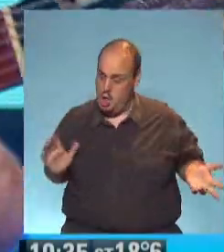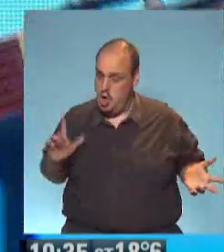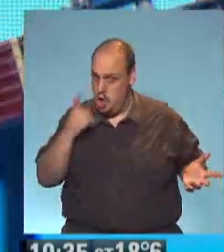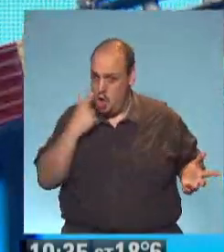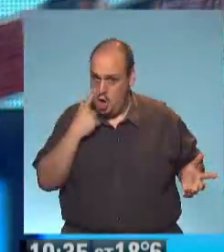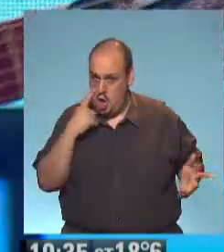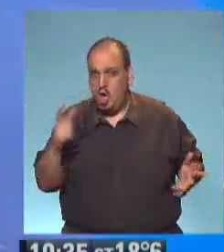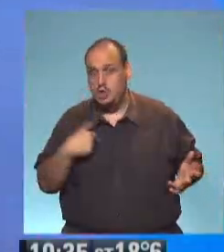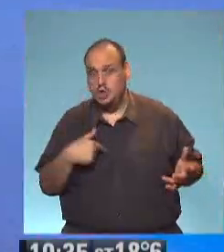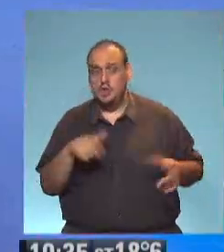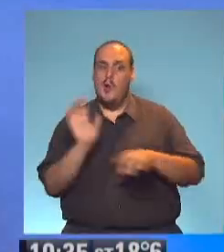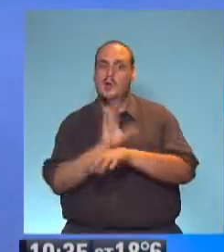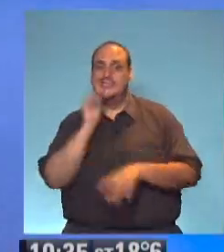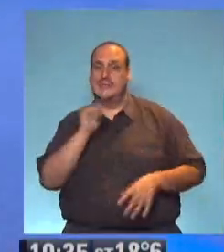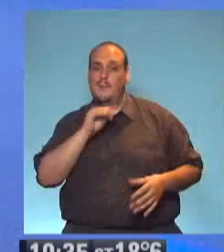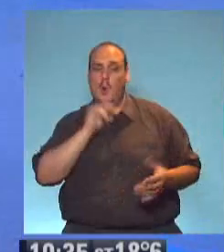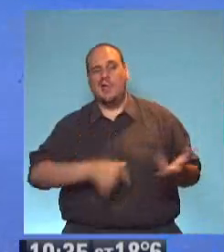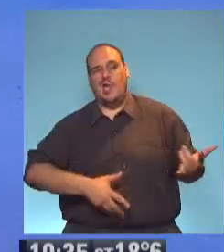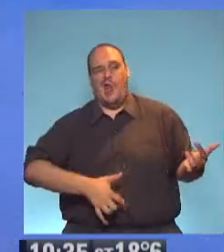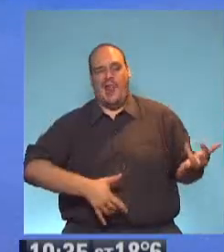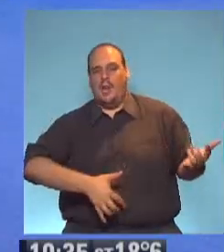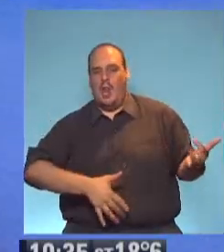que toco la guitarra y...